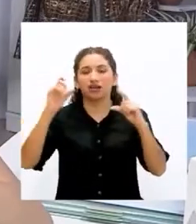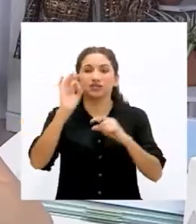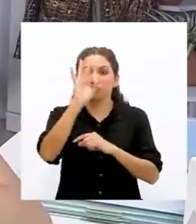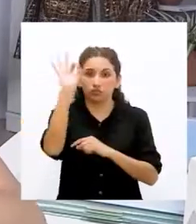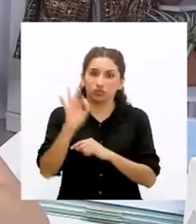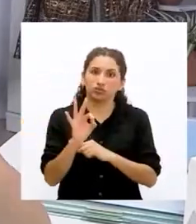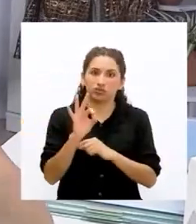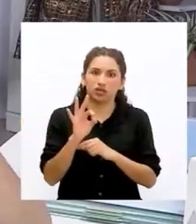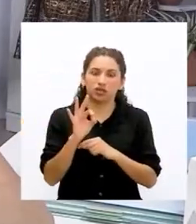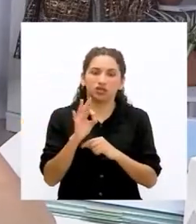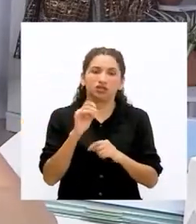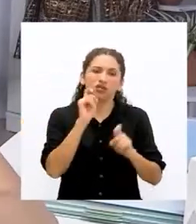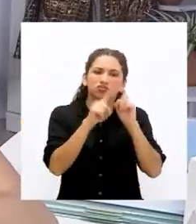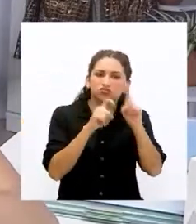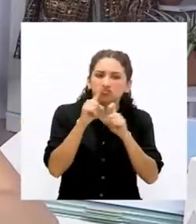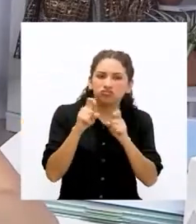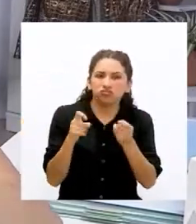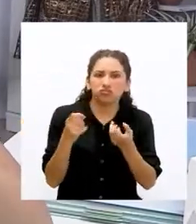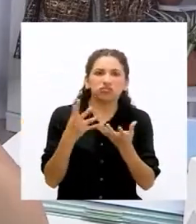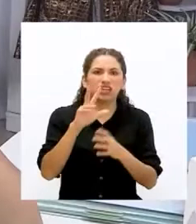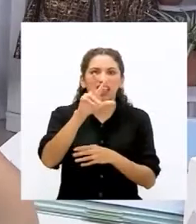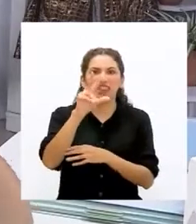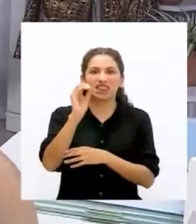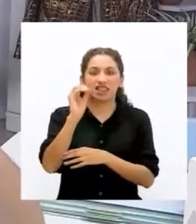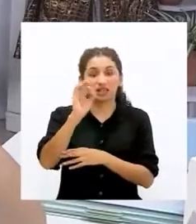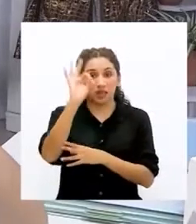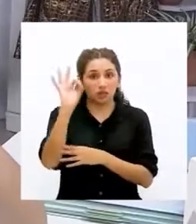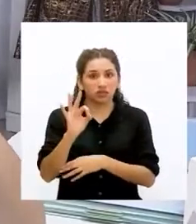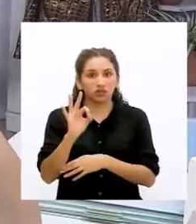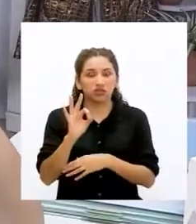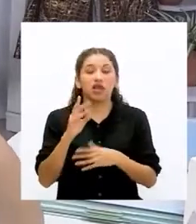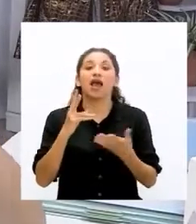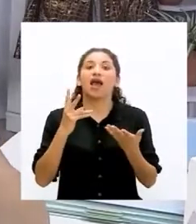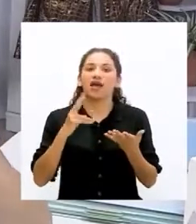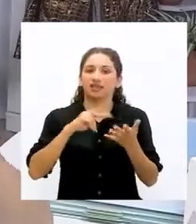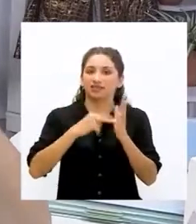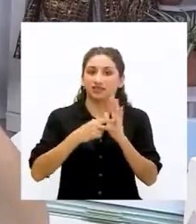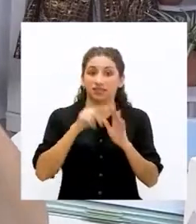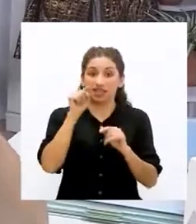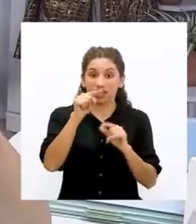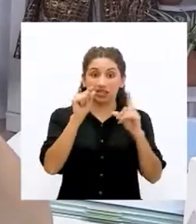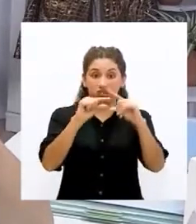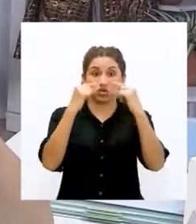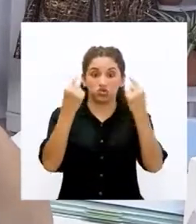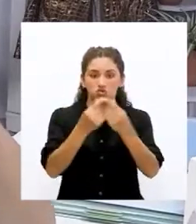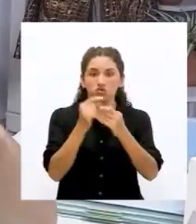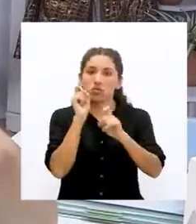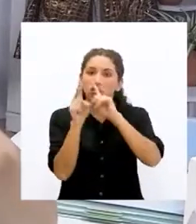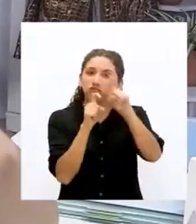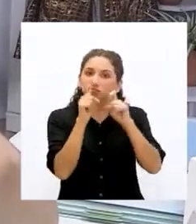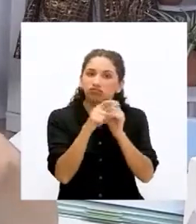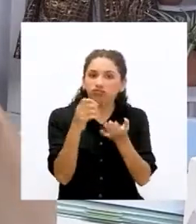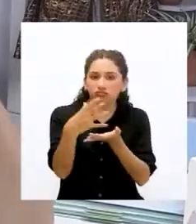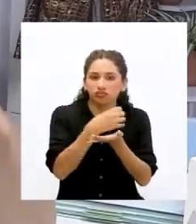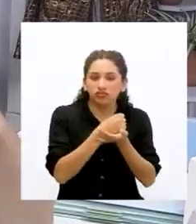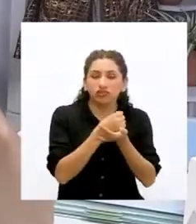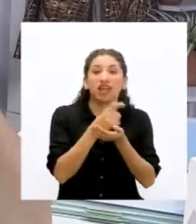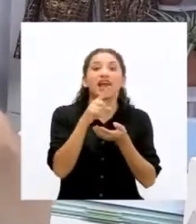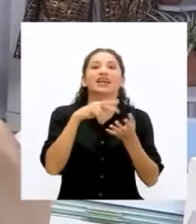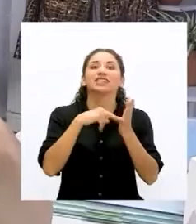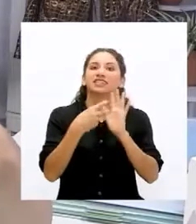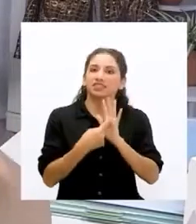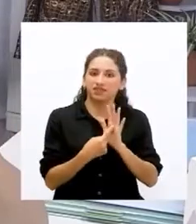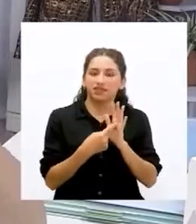encuestadas, con un 30%. Podemos decir que para este grupo de encuestados la discriminación se